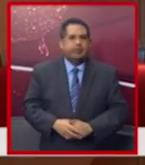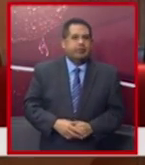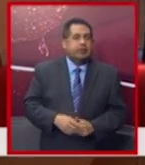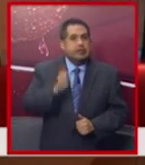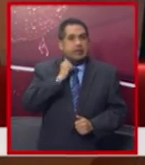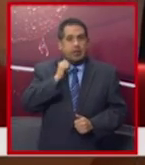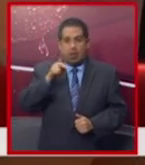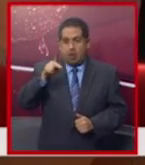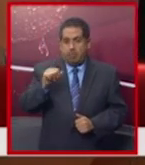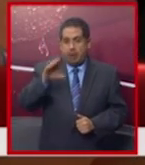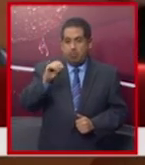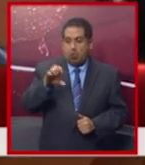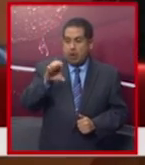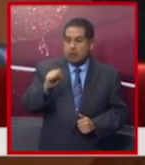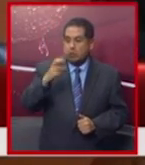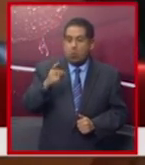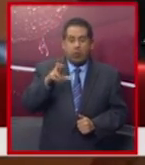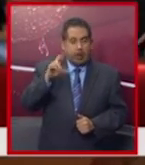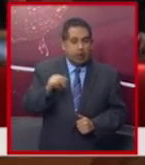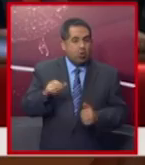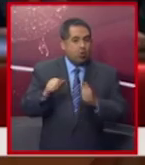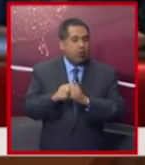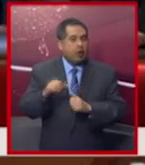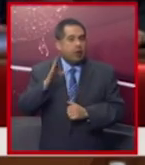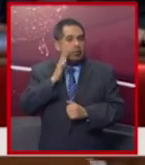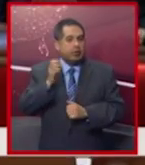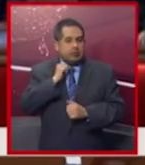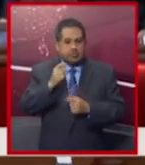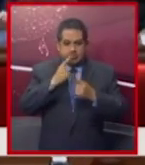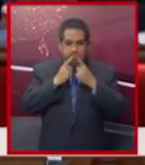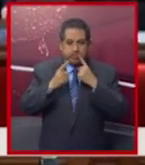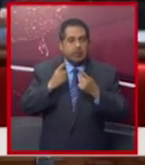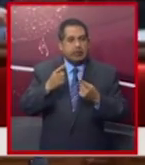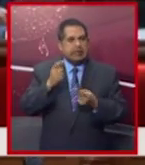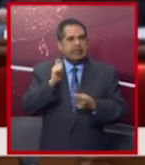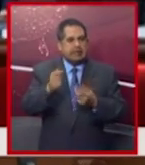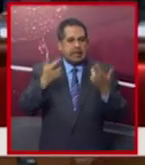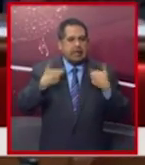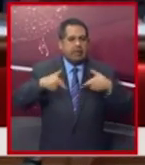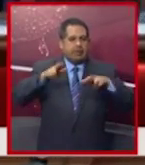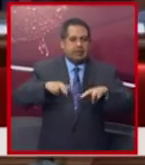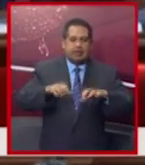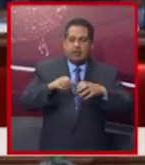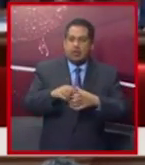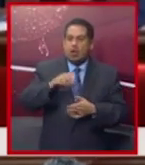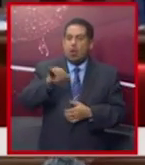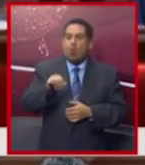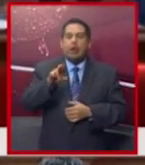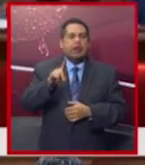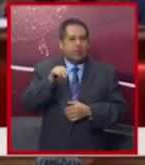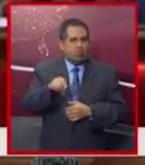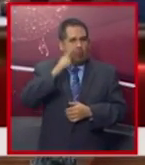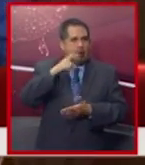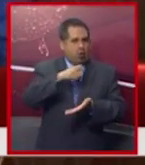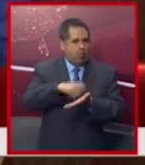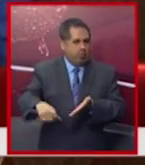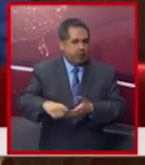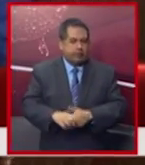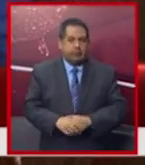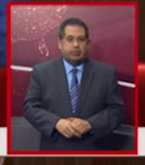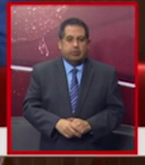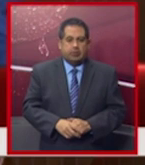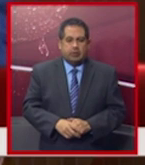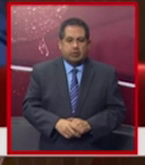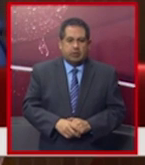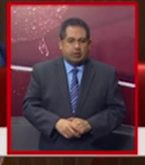senador Pablo Escudero, por acuerdo previo de la Cámara Alta, fungió como representante jurídico para consolidar esta compra. Y a